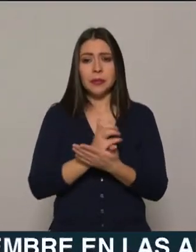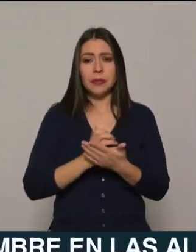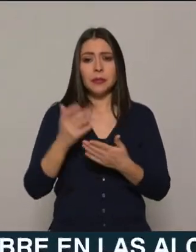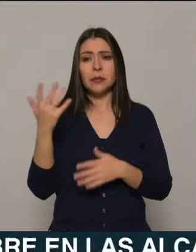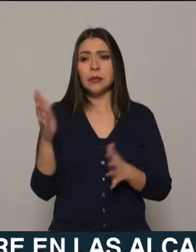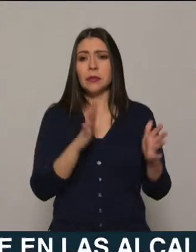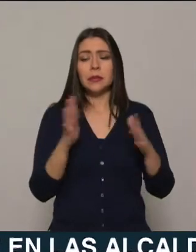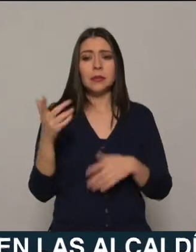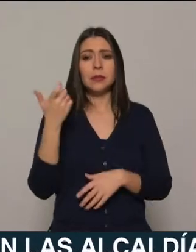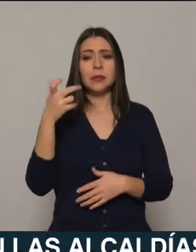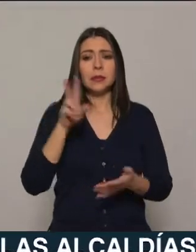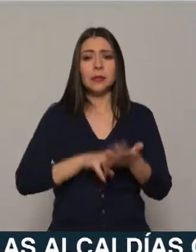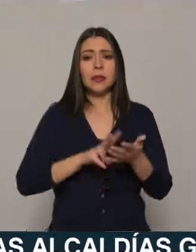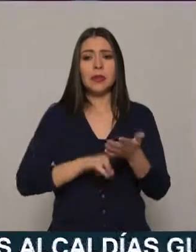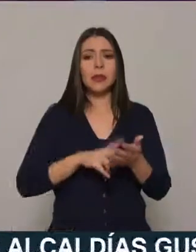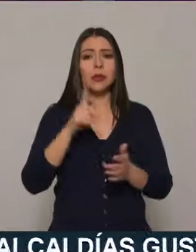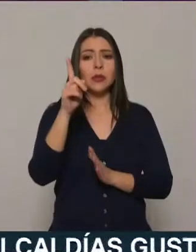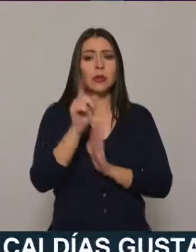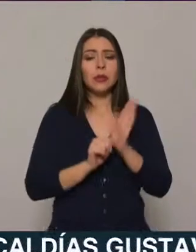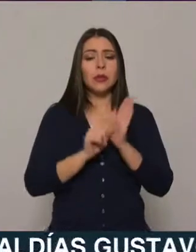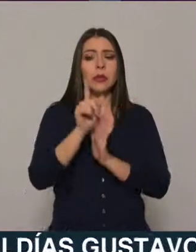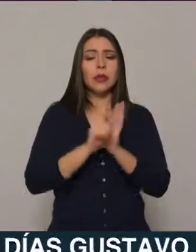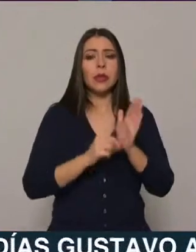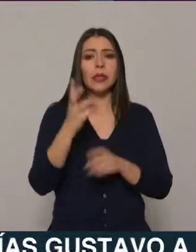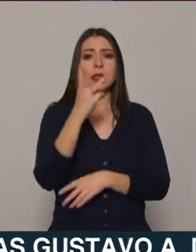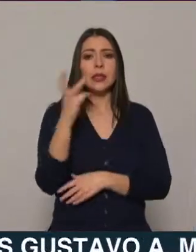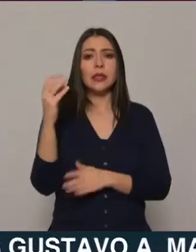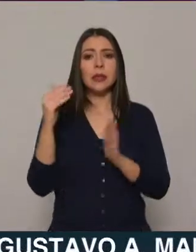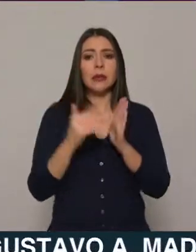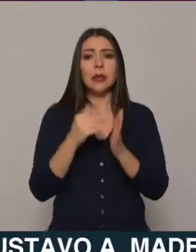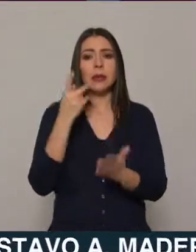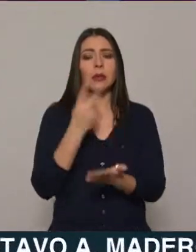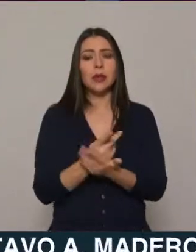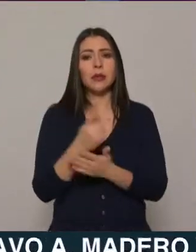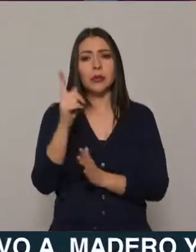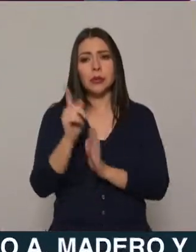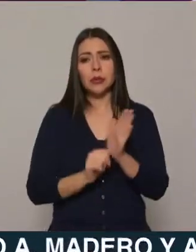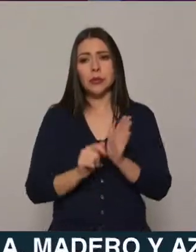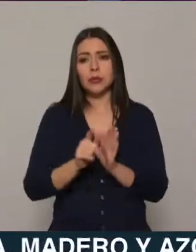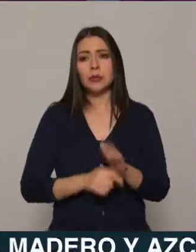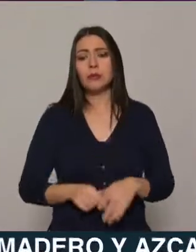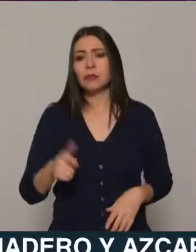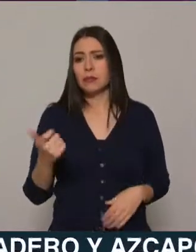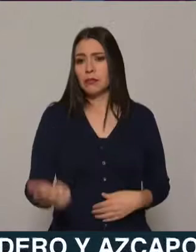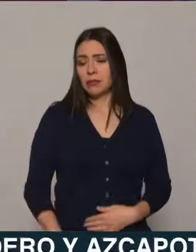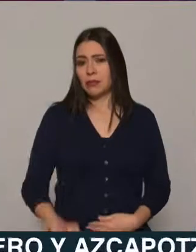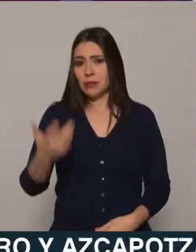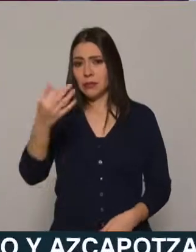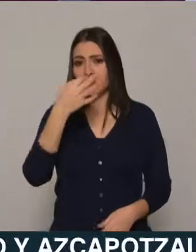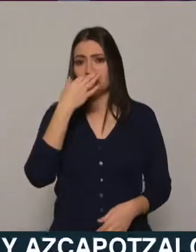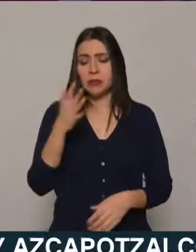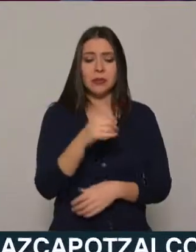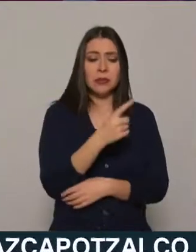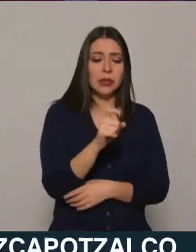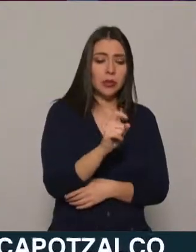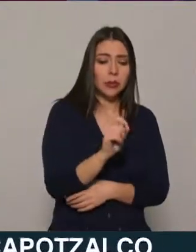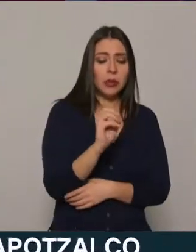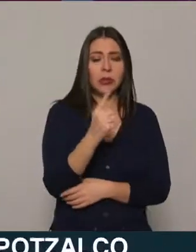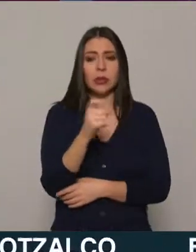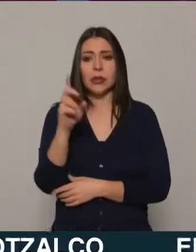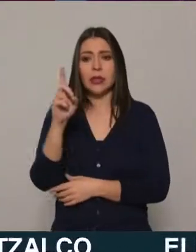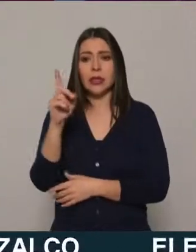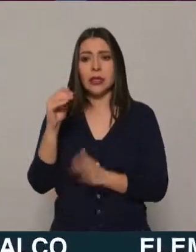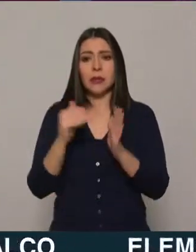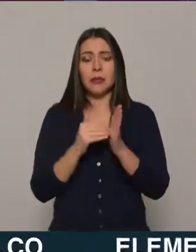de 300,000 pesos al mes. Son medicamentos muy caros que te cuestan alrededor de 120 o 130,000 pesos